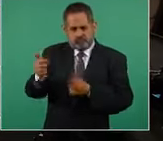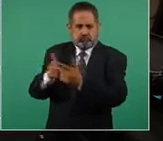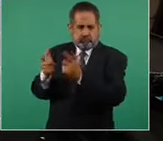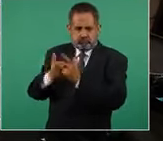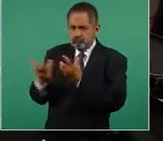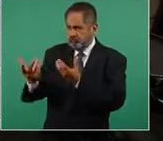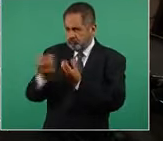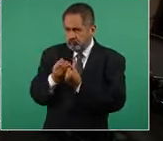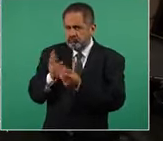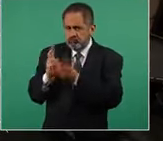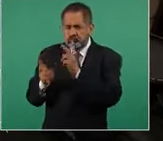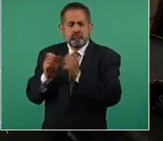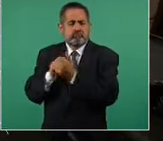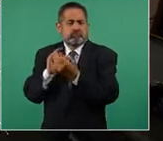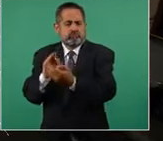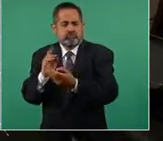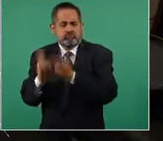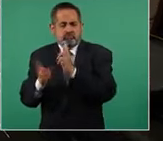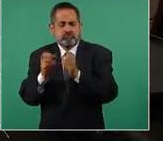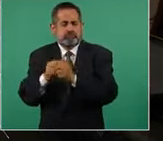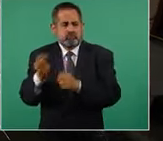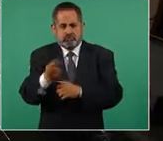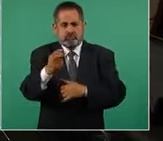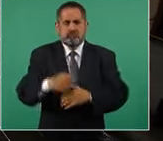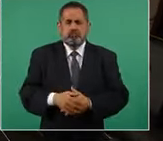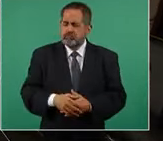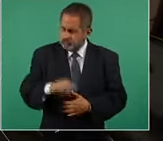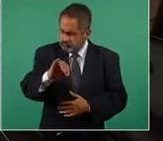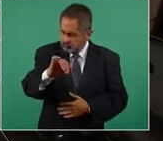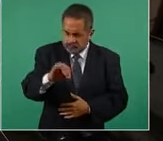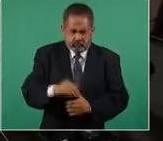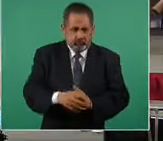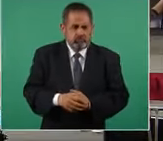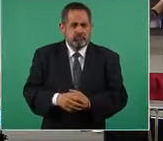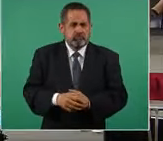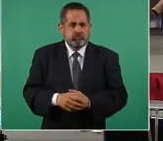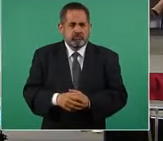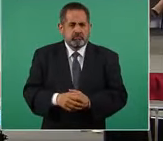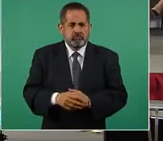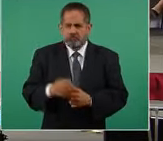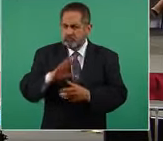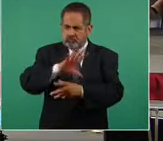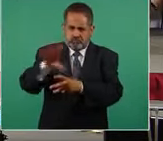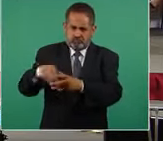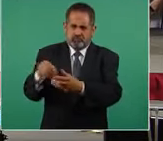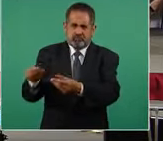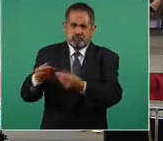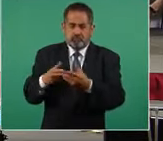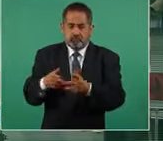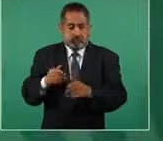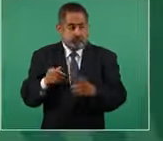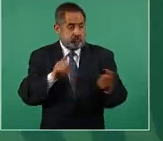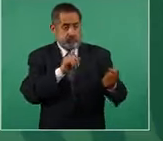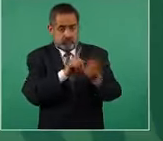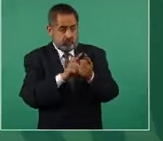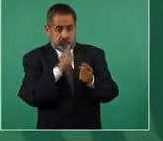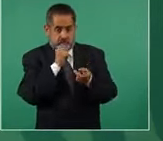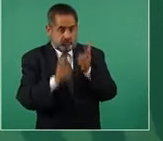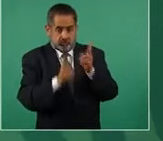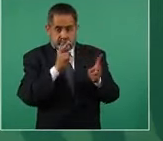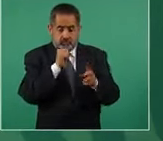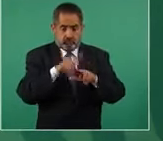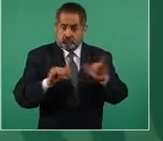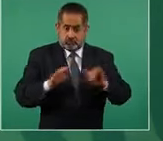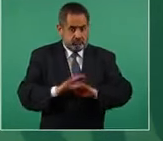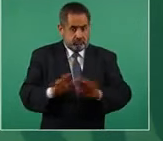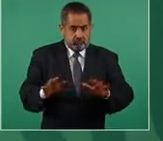también entregarle mucha información. Sí, que nos envíen todo el informe. No he recibido a nadie, ¿eh? No, ellos dicen